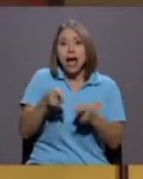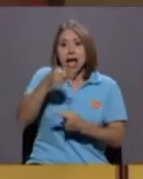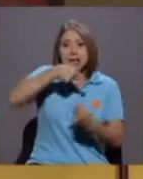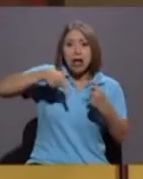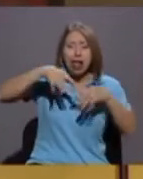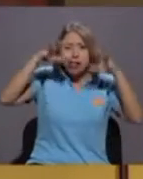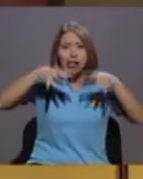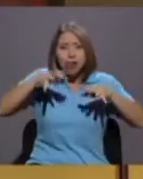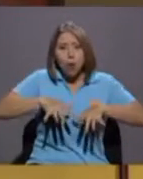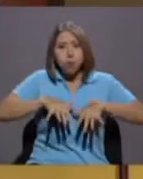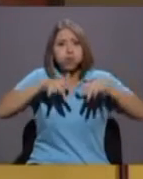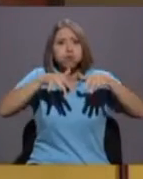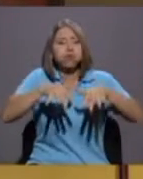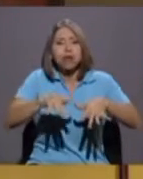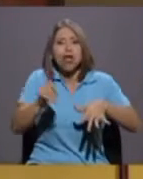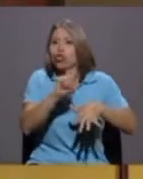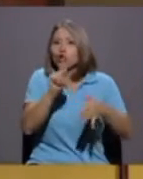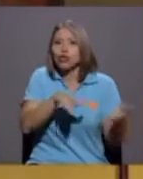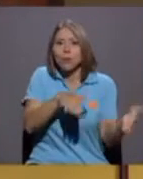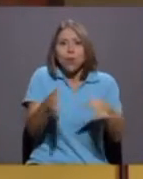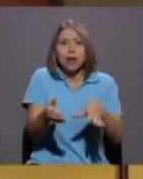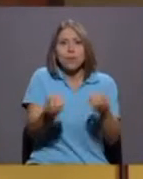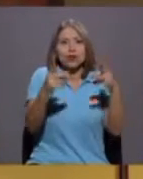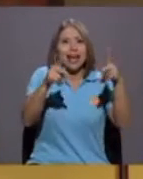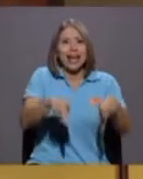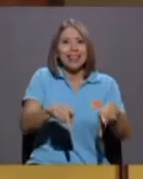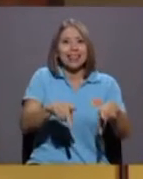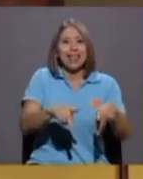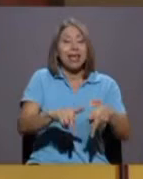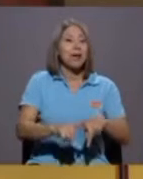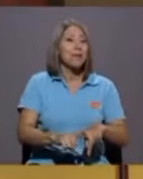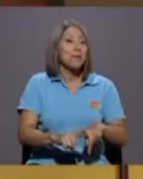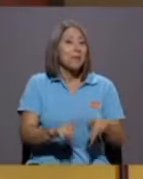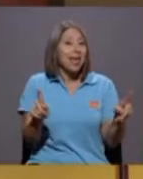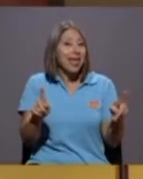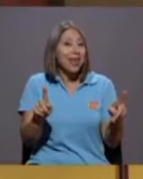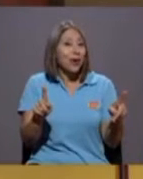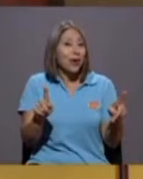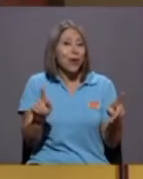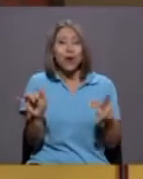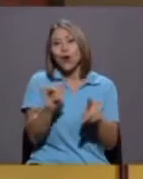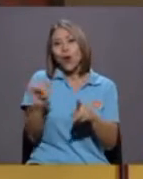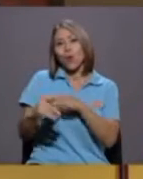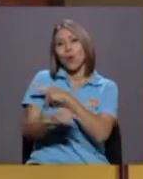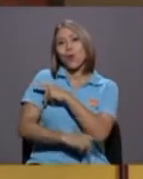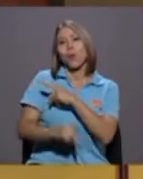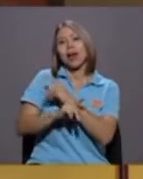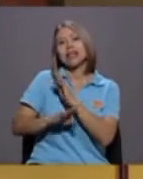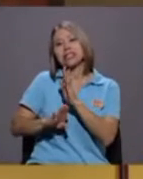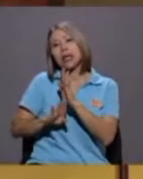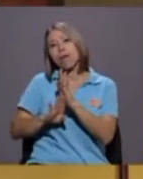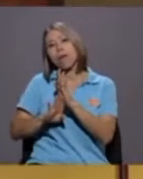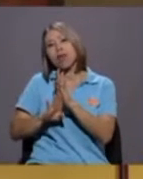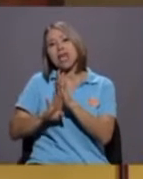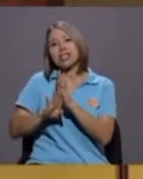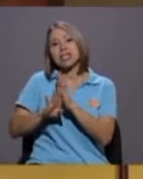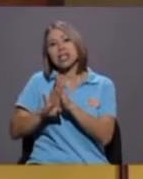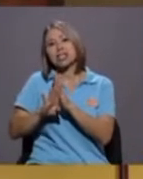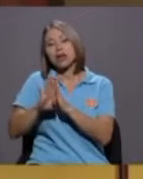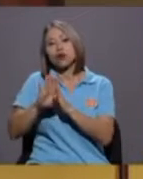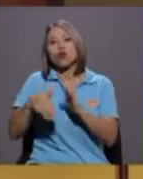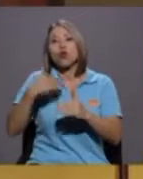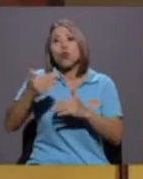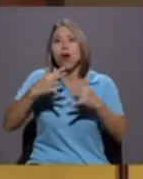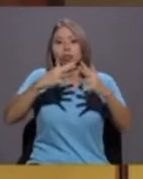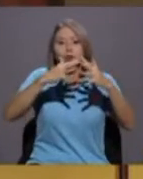pero se comporta como un país en vías de desarrollo cuando se trata de las pérdidas materiales. Y nuestra